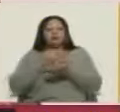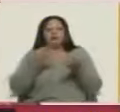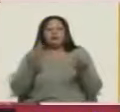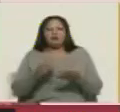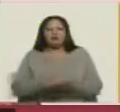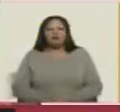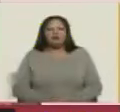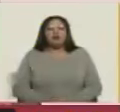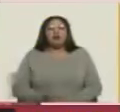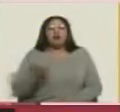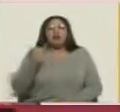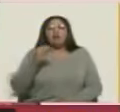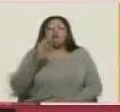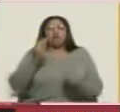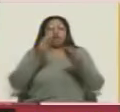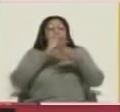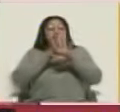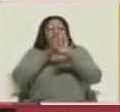Había gente por todos lados